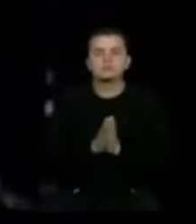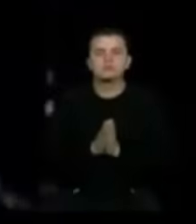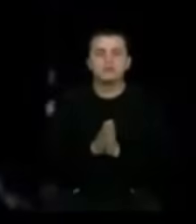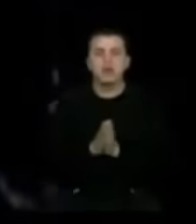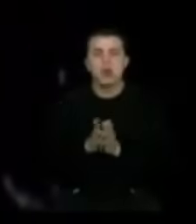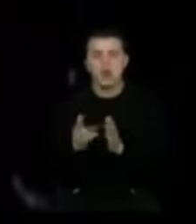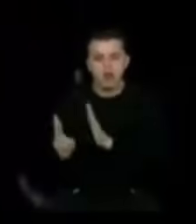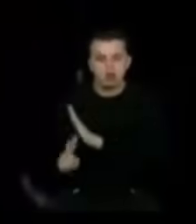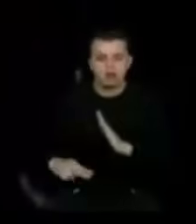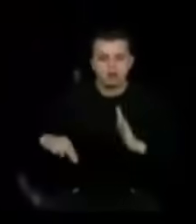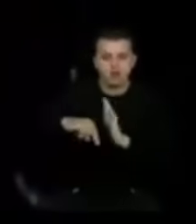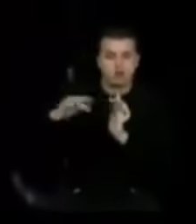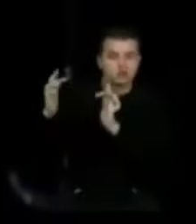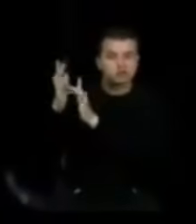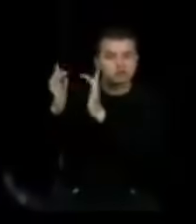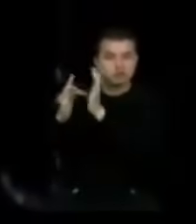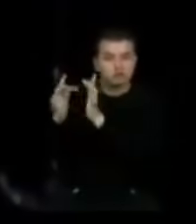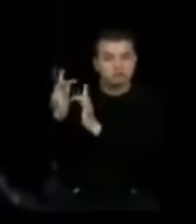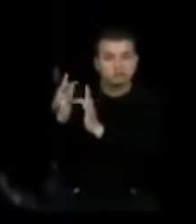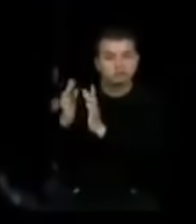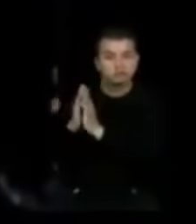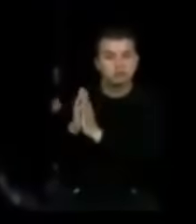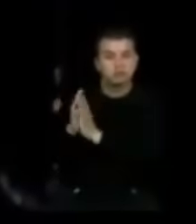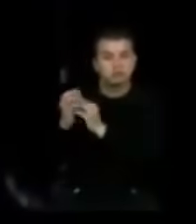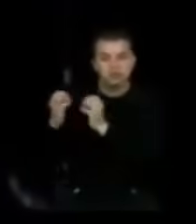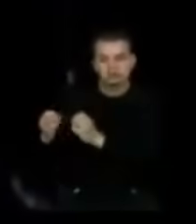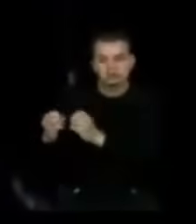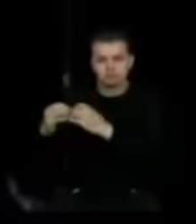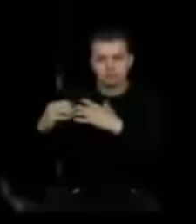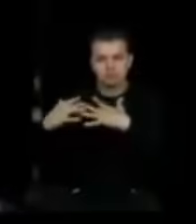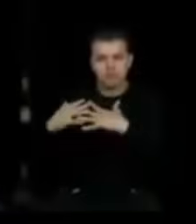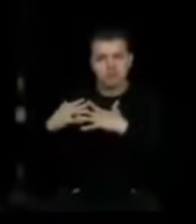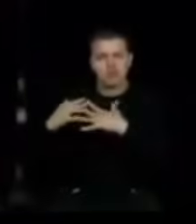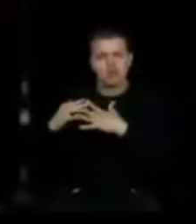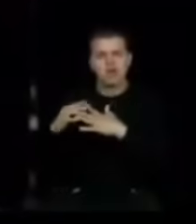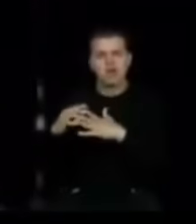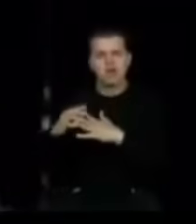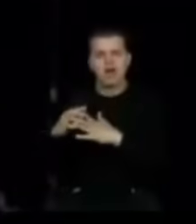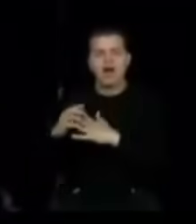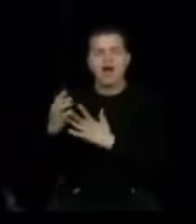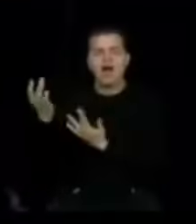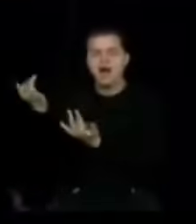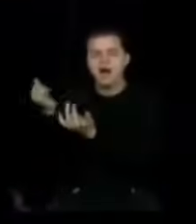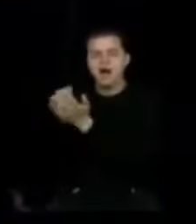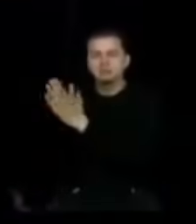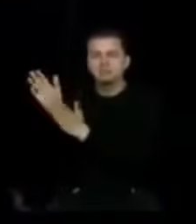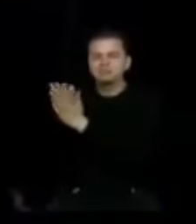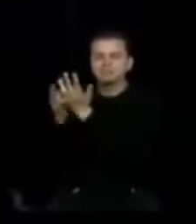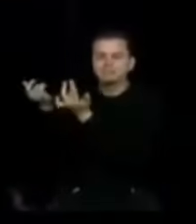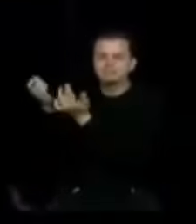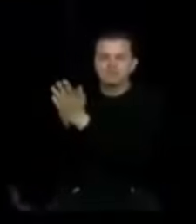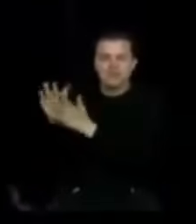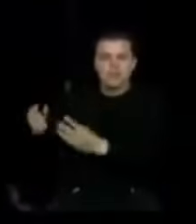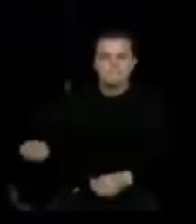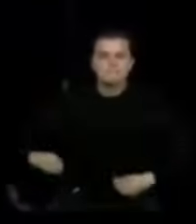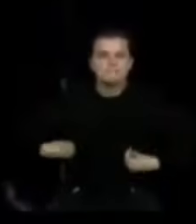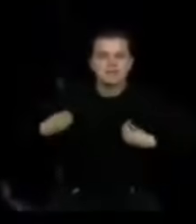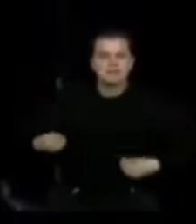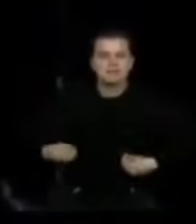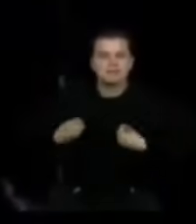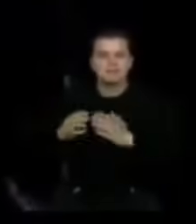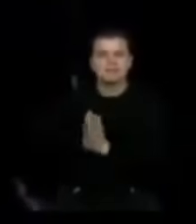La resurrección de Jesús nos da una esperanza viva.